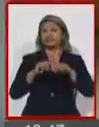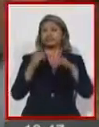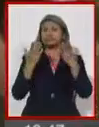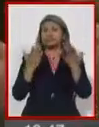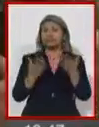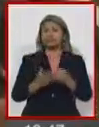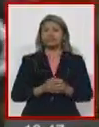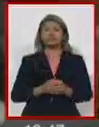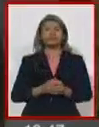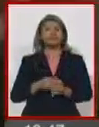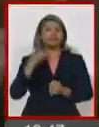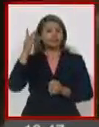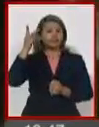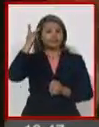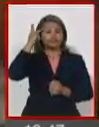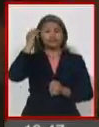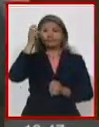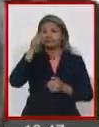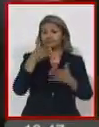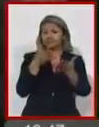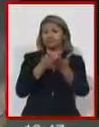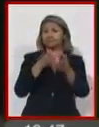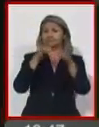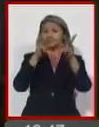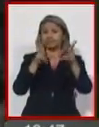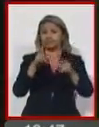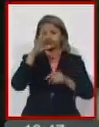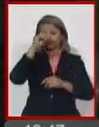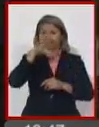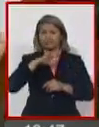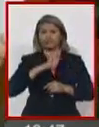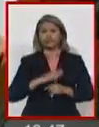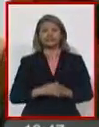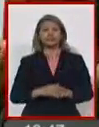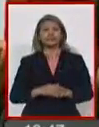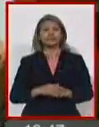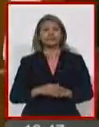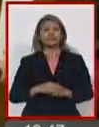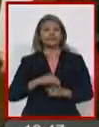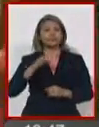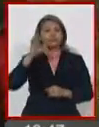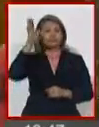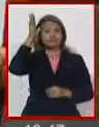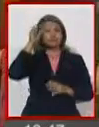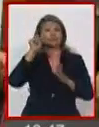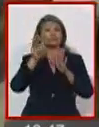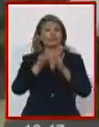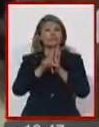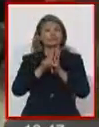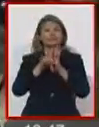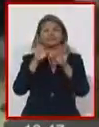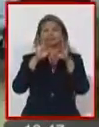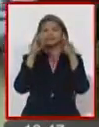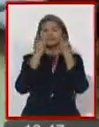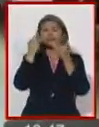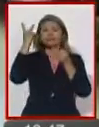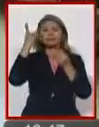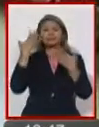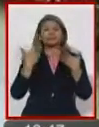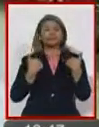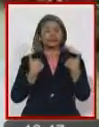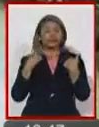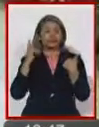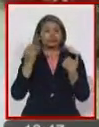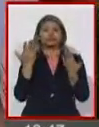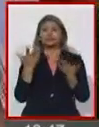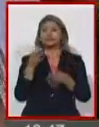hay es una motivación política personal contra esta persona, contra este ciudadano y contra su suegro y contra su familia política. Eso es lo que tiene que